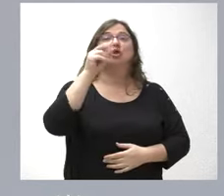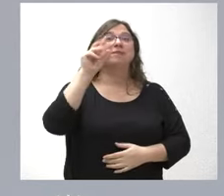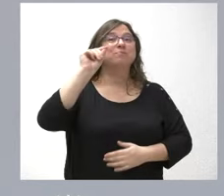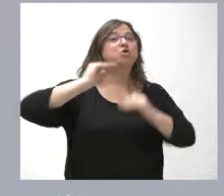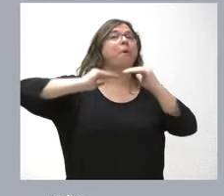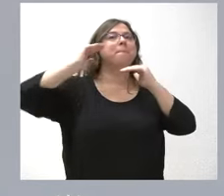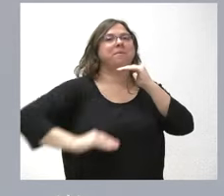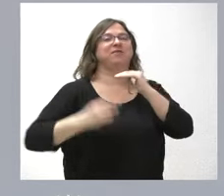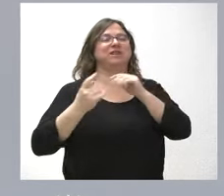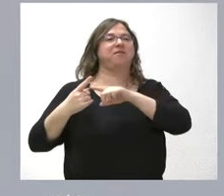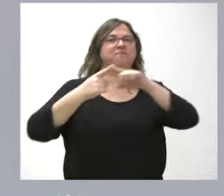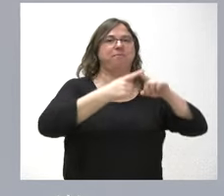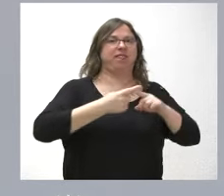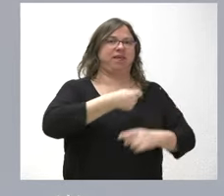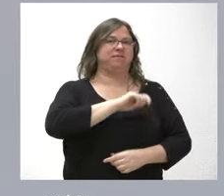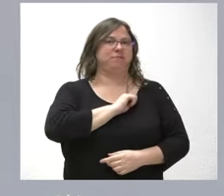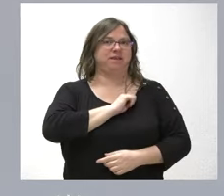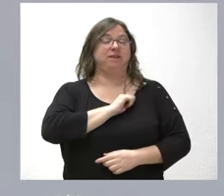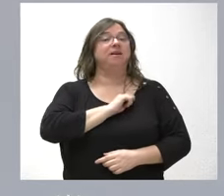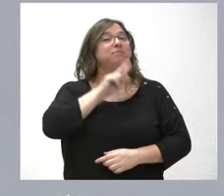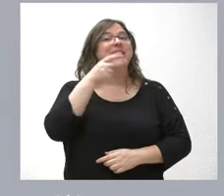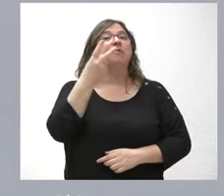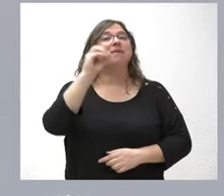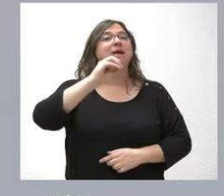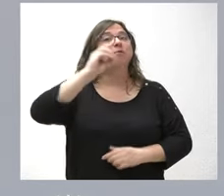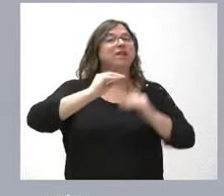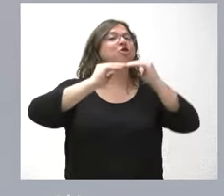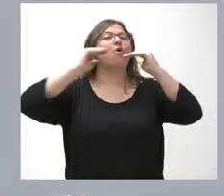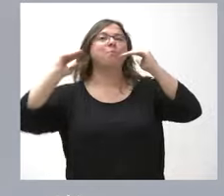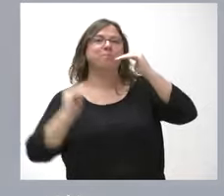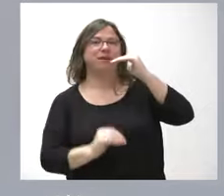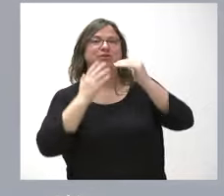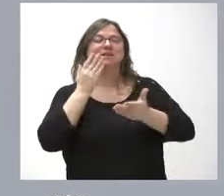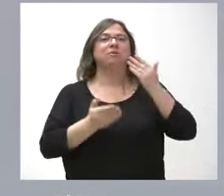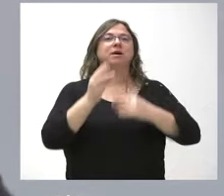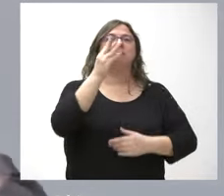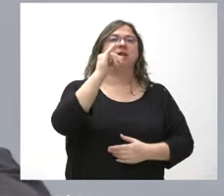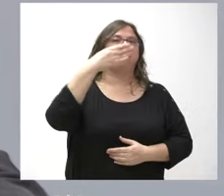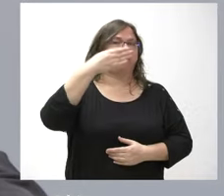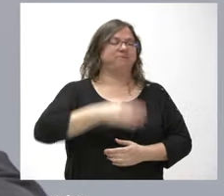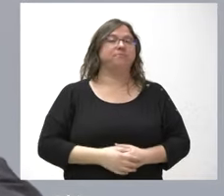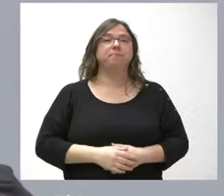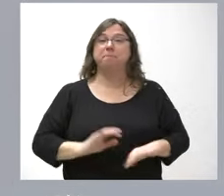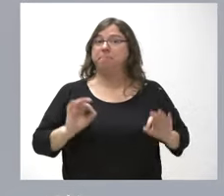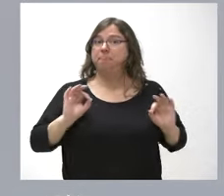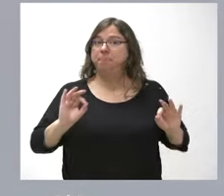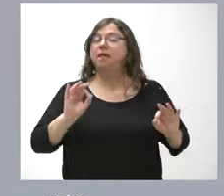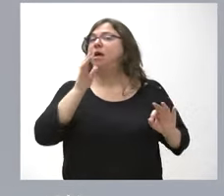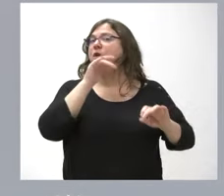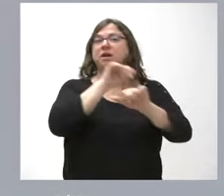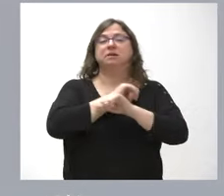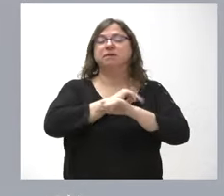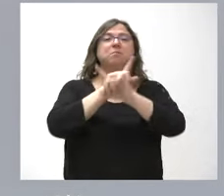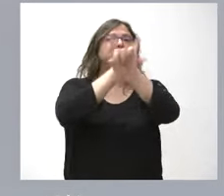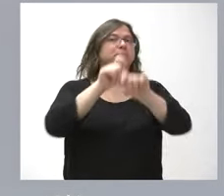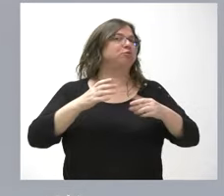a la media nacional y sitúa por debajo del 20% en términos de deuda sobre el PIB. Y sin más, pues estamos a la espera de cualquier